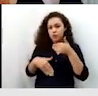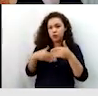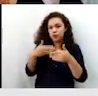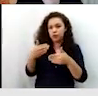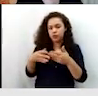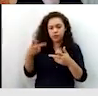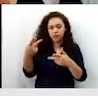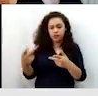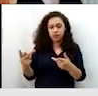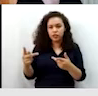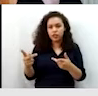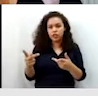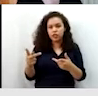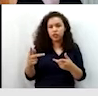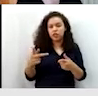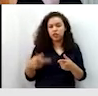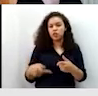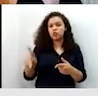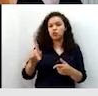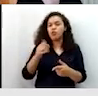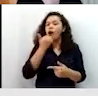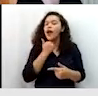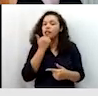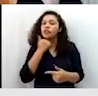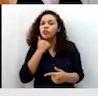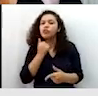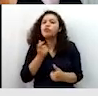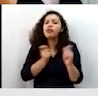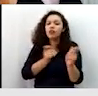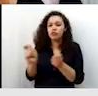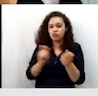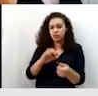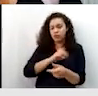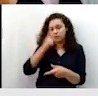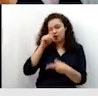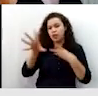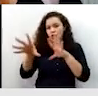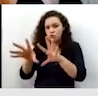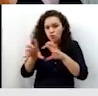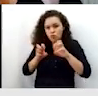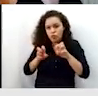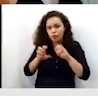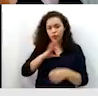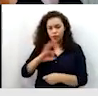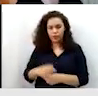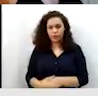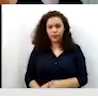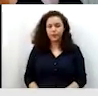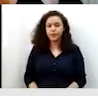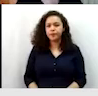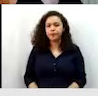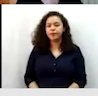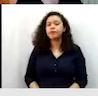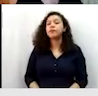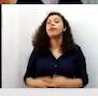cargas de glucosa que está teniendo el cuerpo y se puedan absorber a nivel celular. Y el